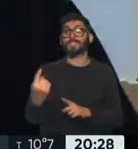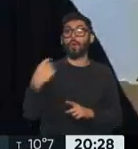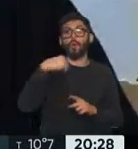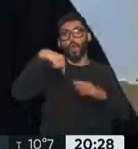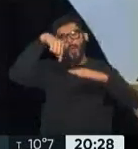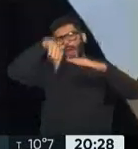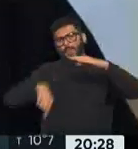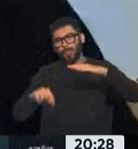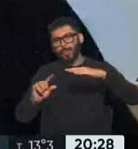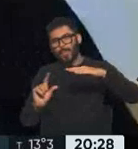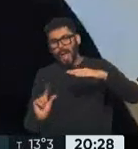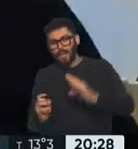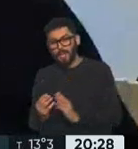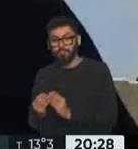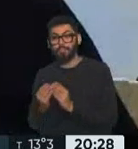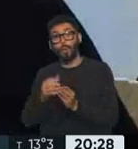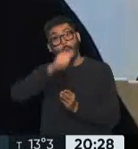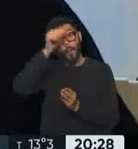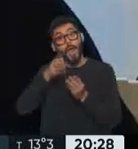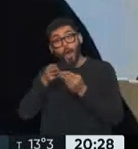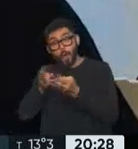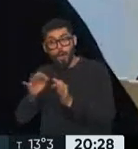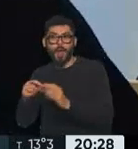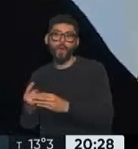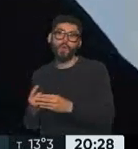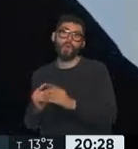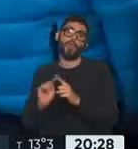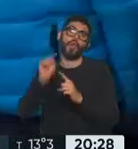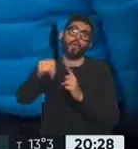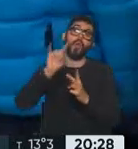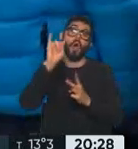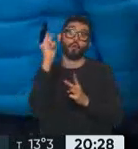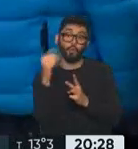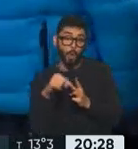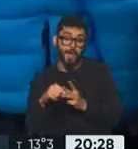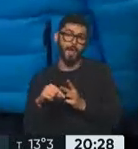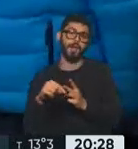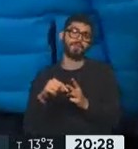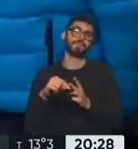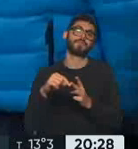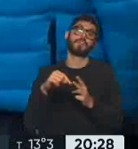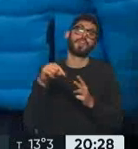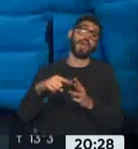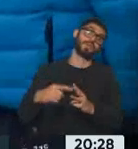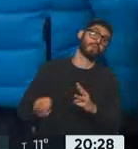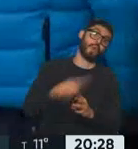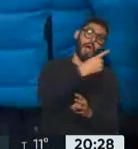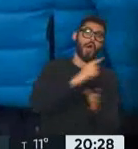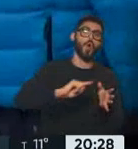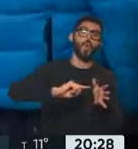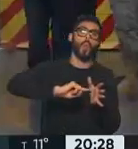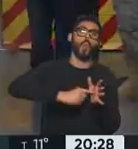antártica, ya terminó la campaña de verano, de aquí va a Ushuaia y de Ushuaia vuelve a Buenos Aires,